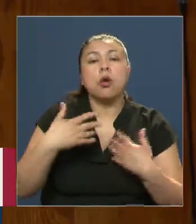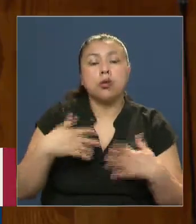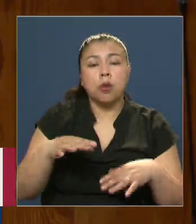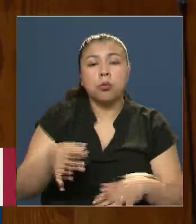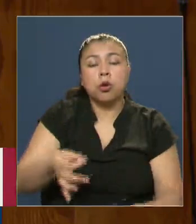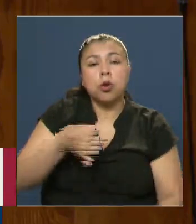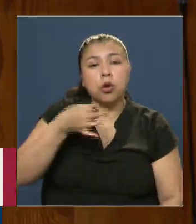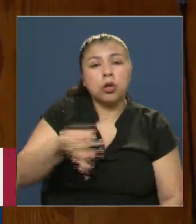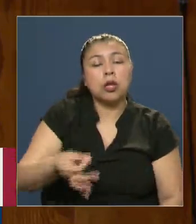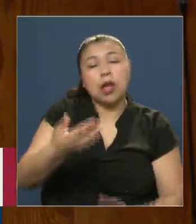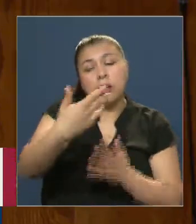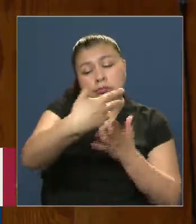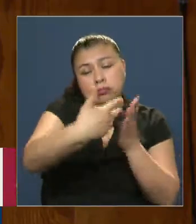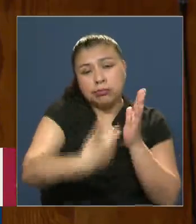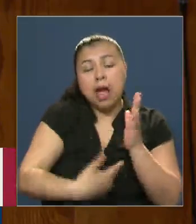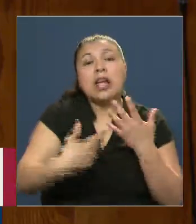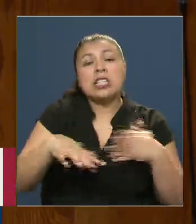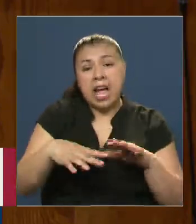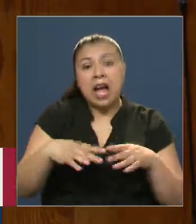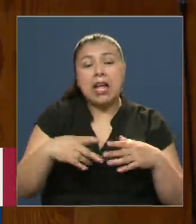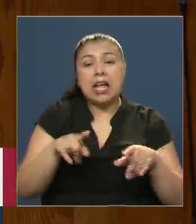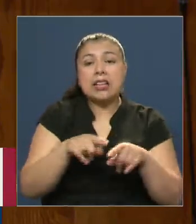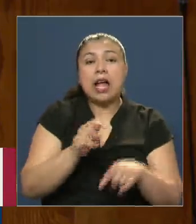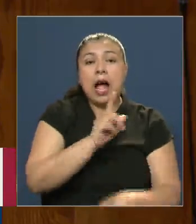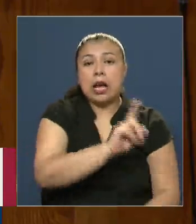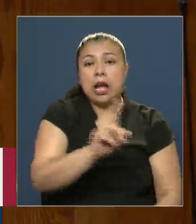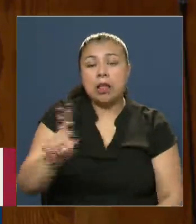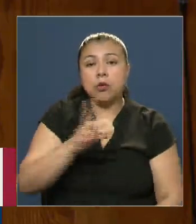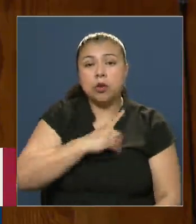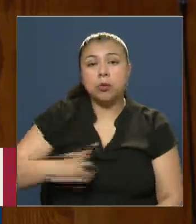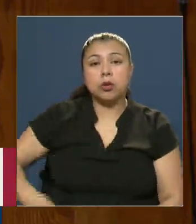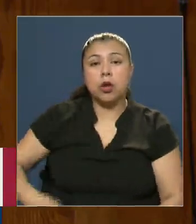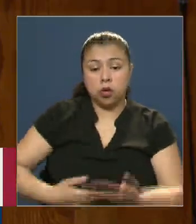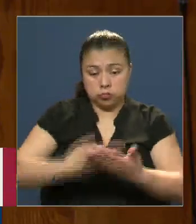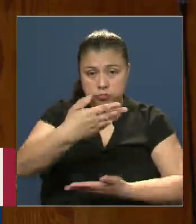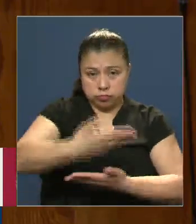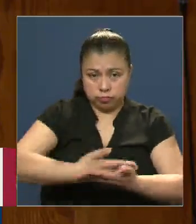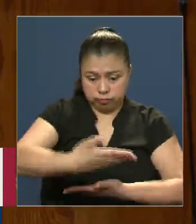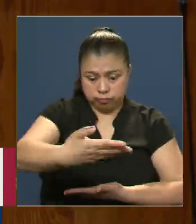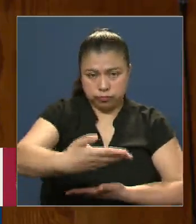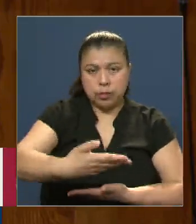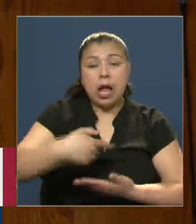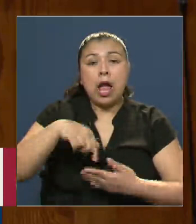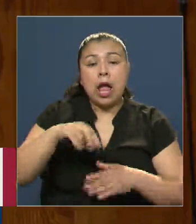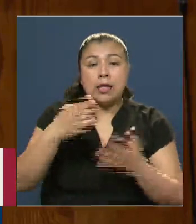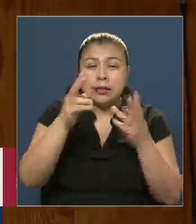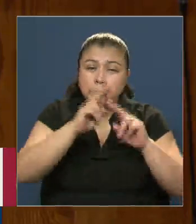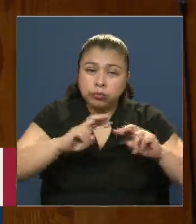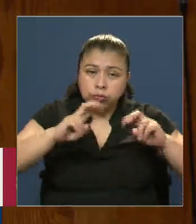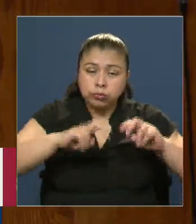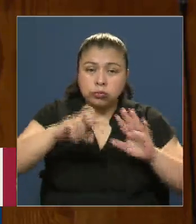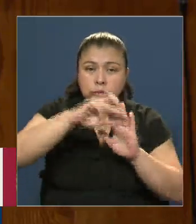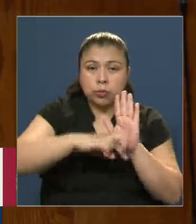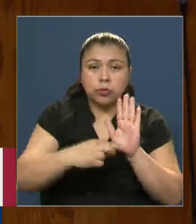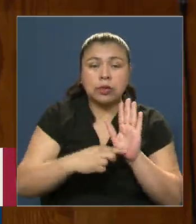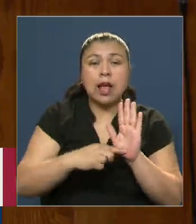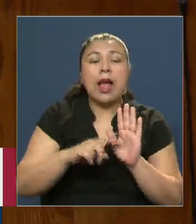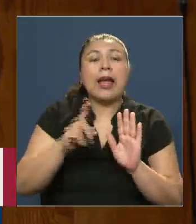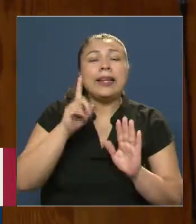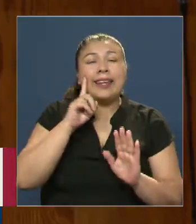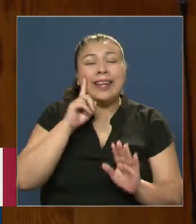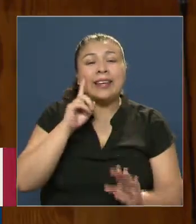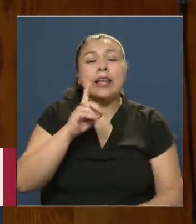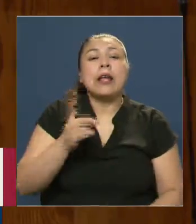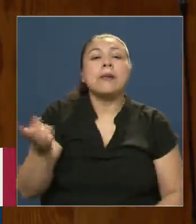dije, latamente expuesto en el informe que mis colegas tienen en su poder. En el estudio de este proyecto, la Comisión contó con la asistencia